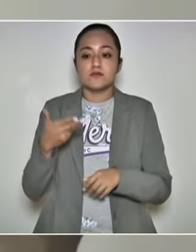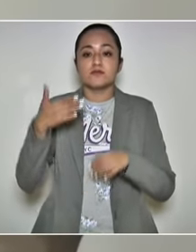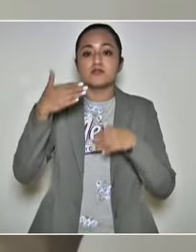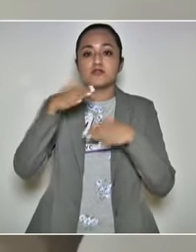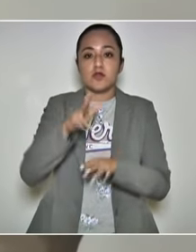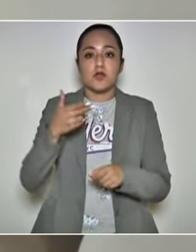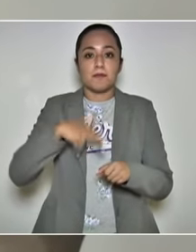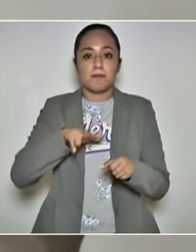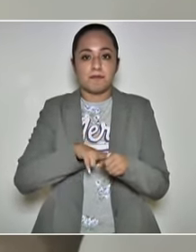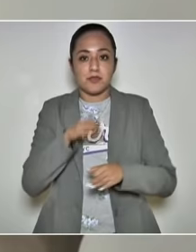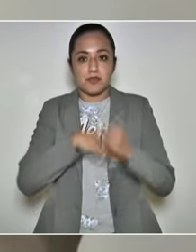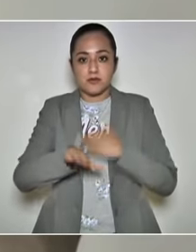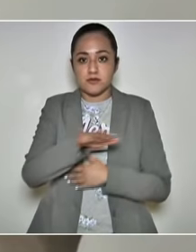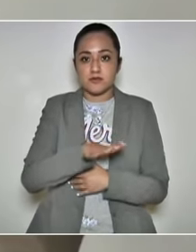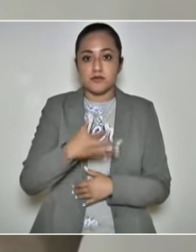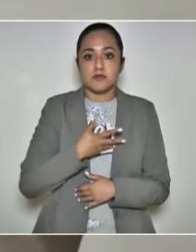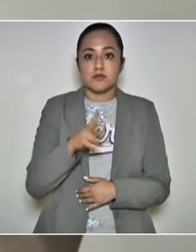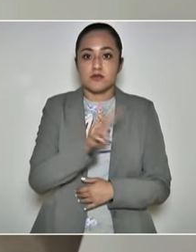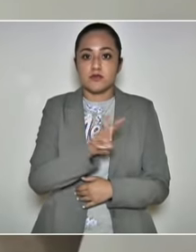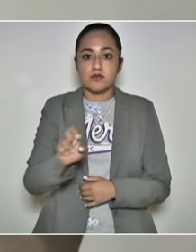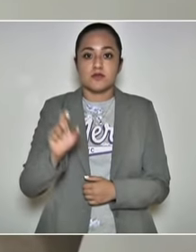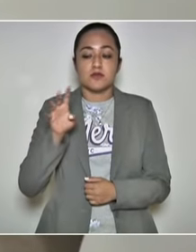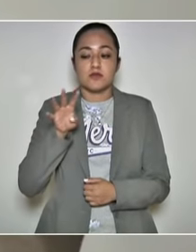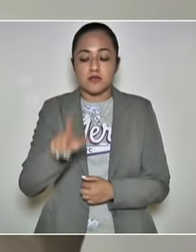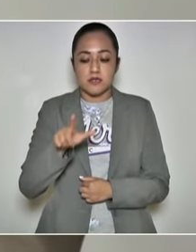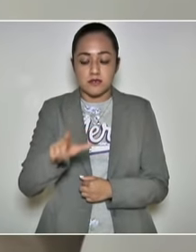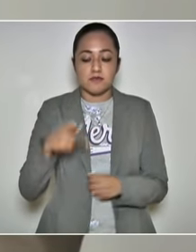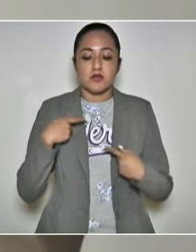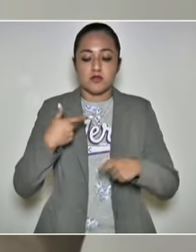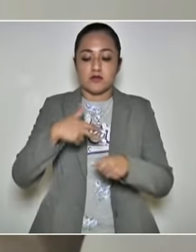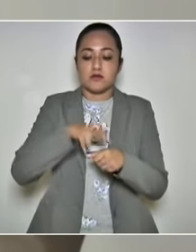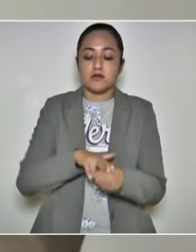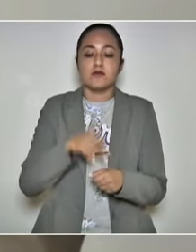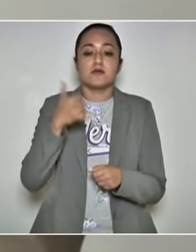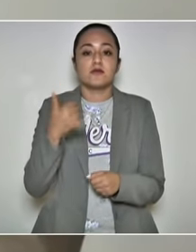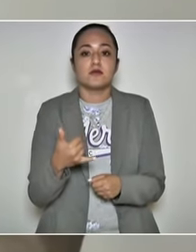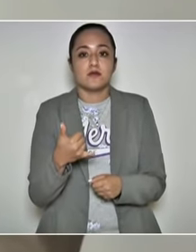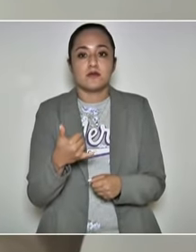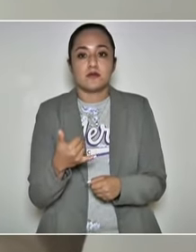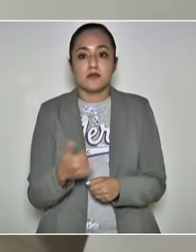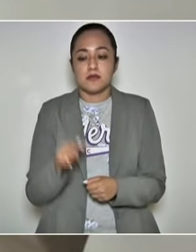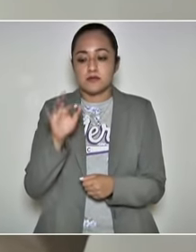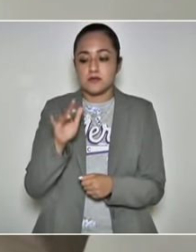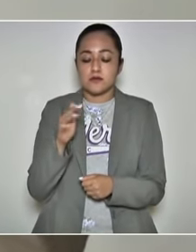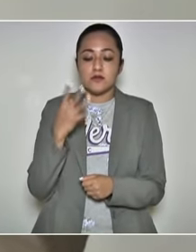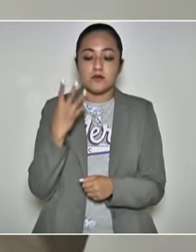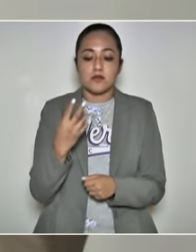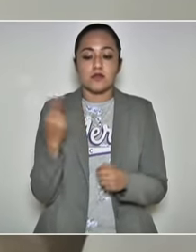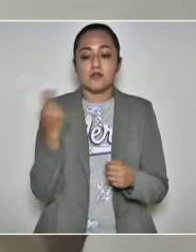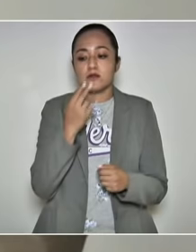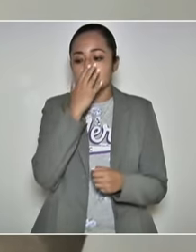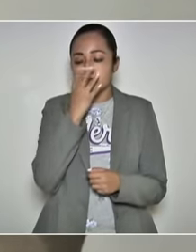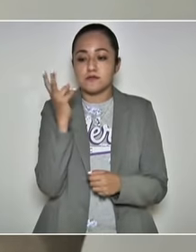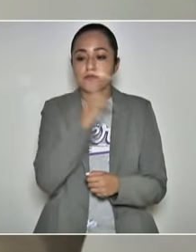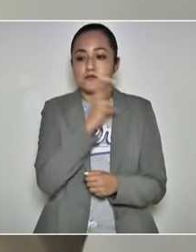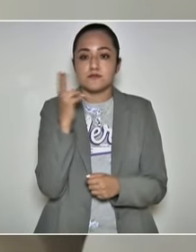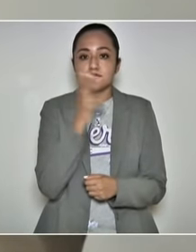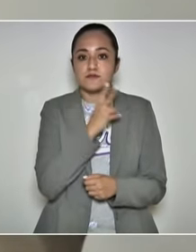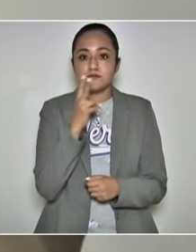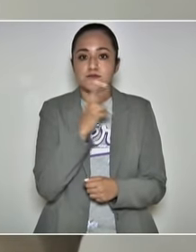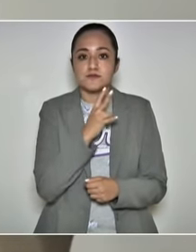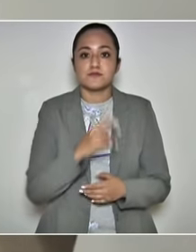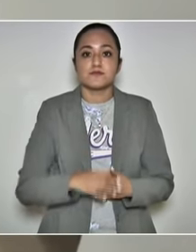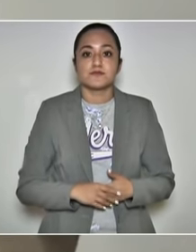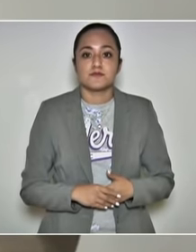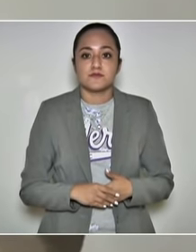la hospitalización en todo el sector, tenemos 217 pacientes hospitalizados y 54 de ellos de ventilación